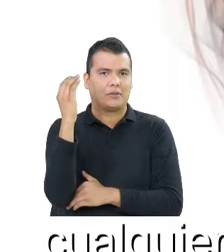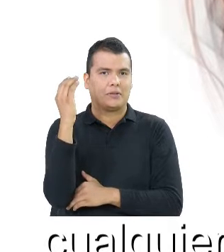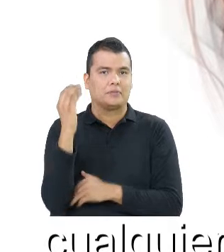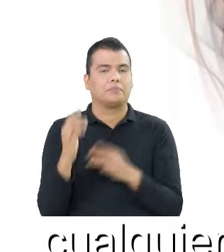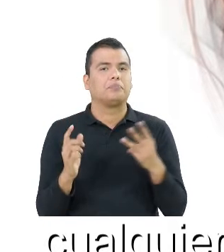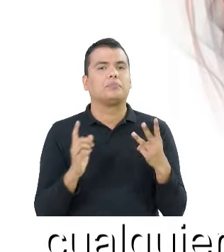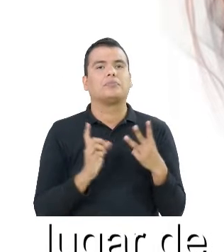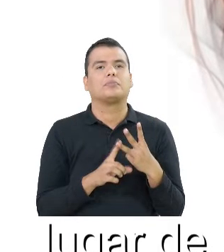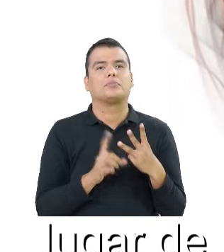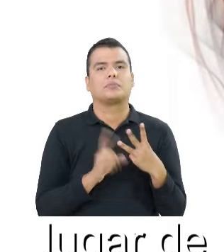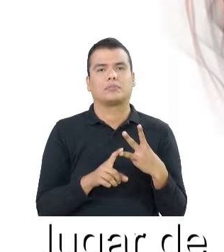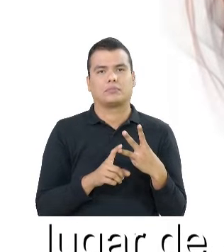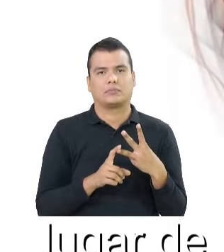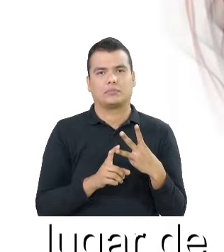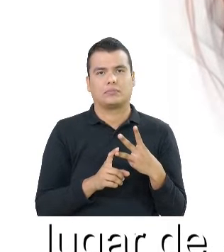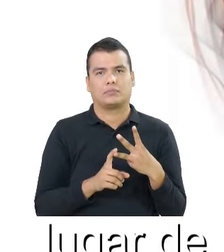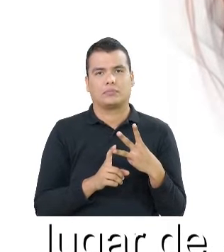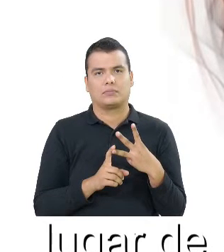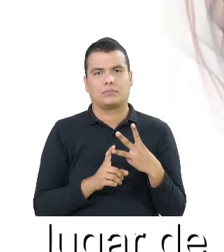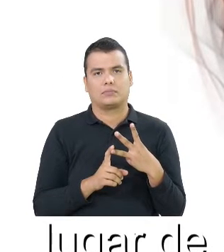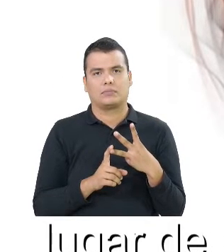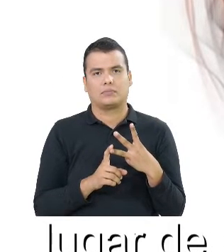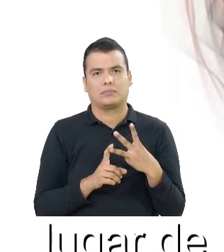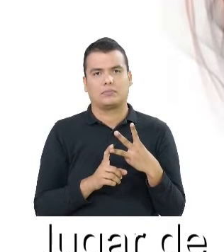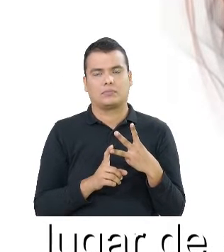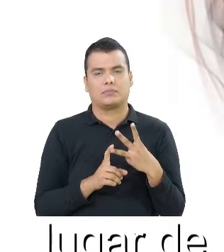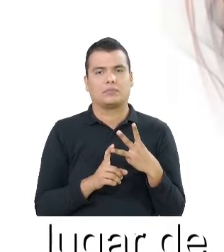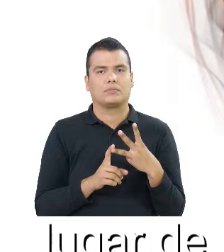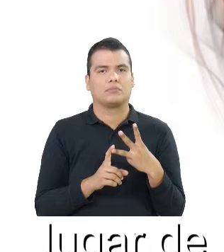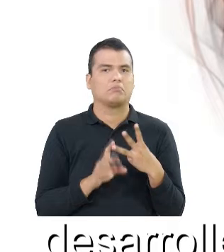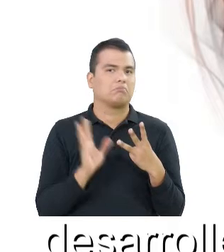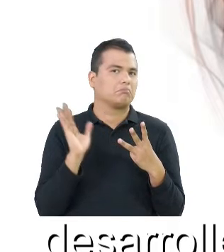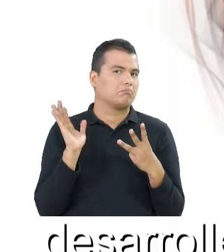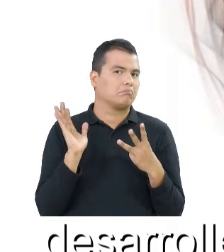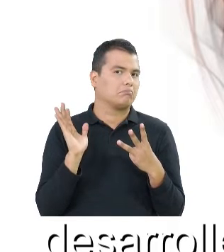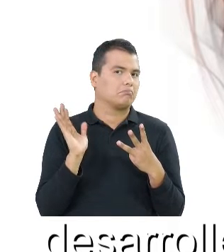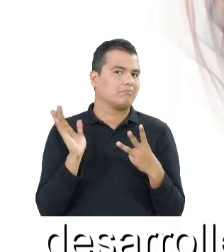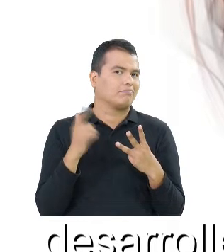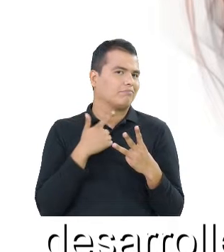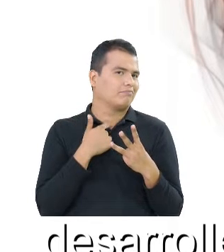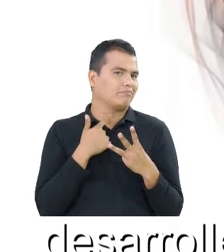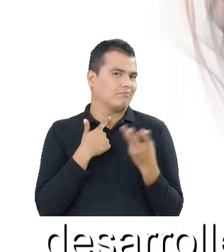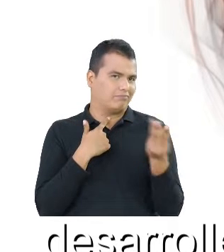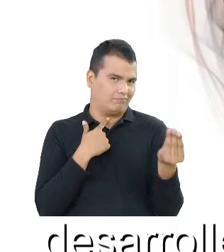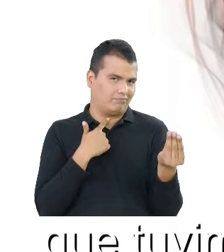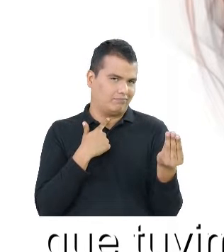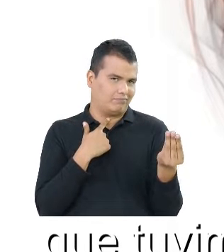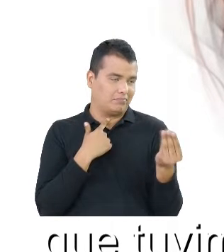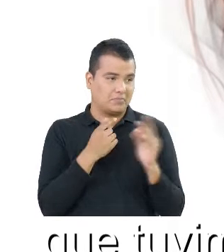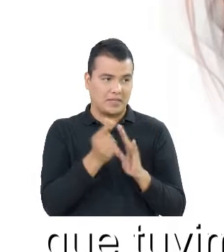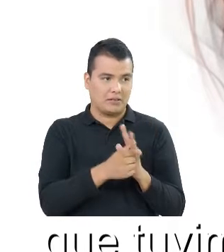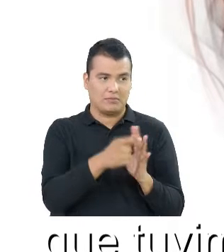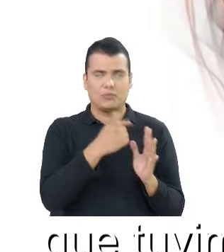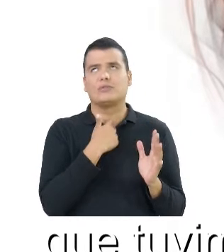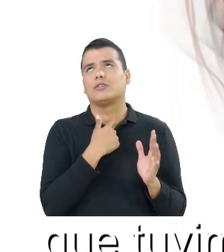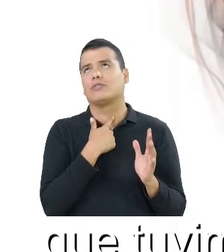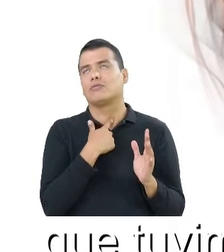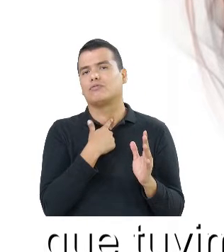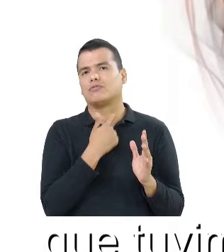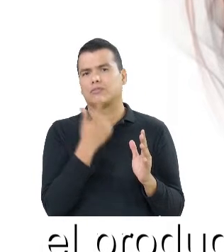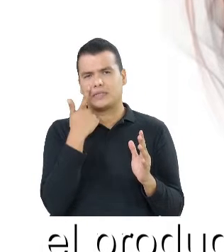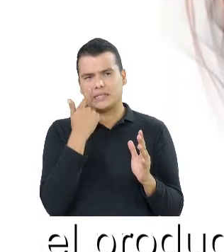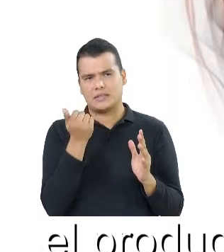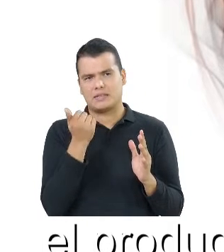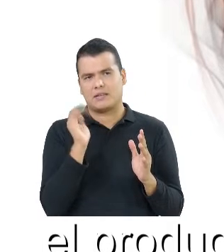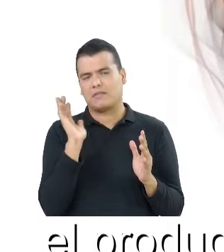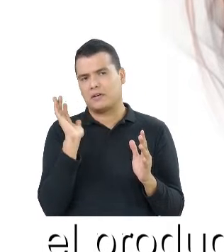tercer punto que tuvimos en cuenta para desarrollar el producto es que nos gustó. Pues en este caso a mi esposa, le pareció divino, súper chévere,